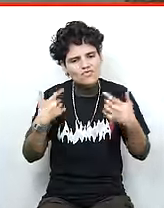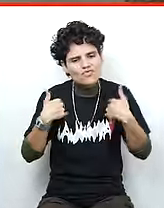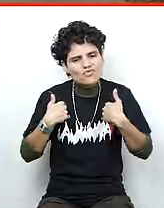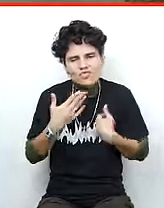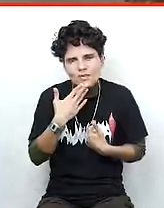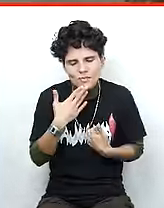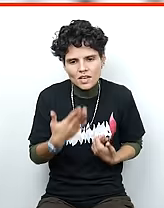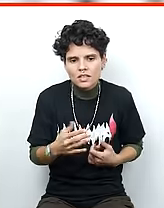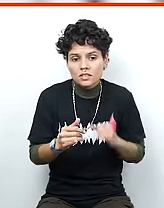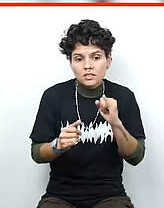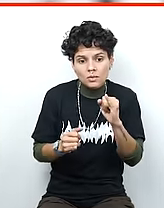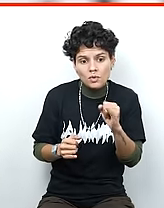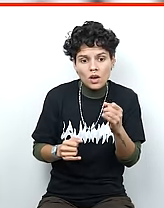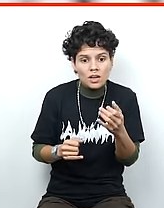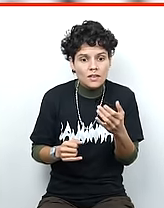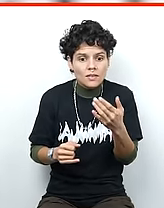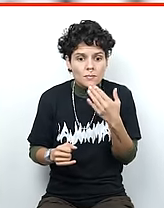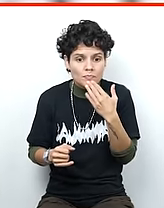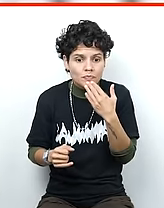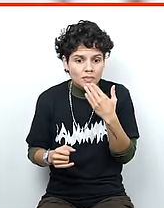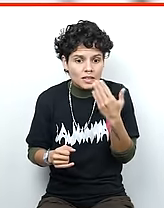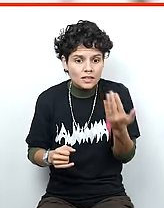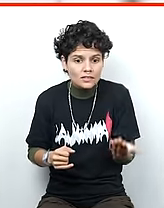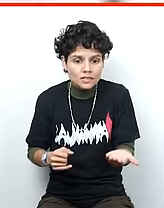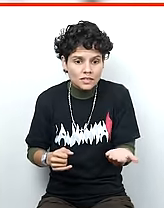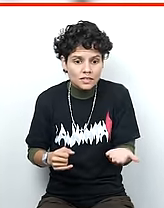¿Dos, tres o no? Que tiene todos los billetes. Sí, yo.